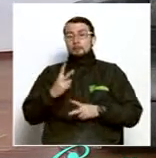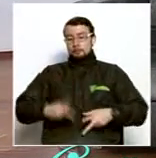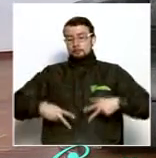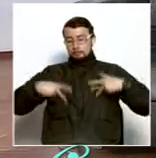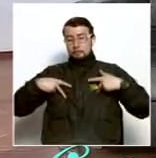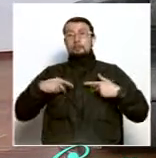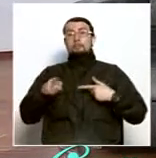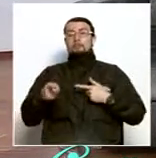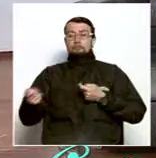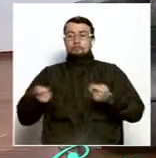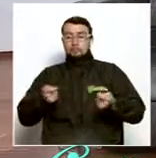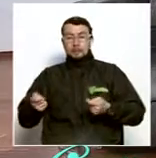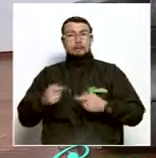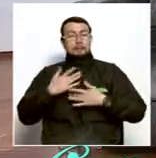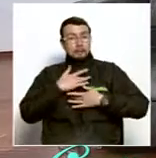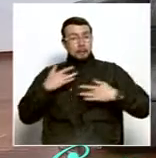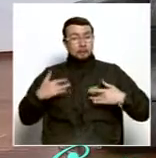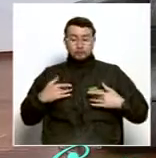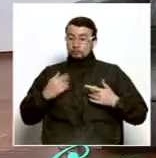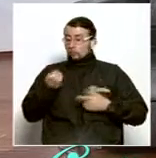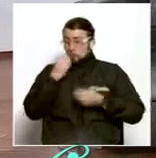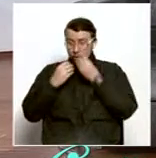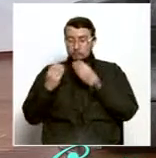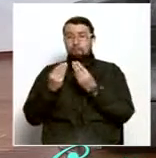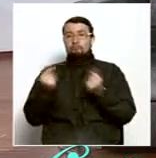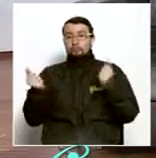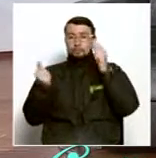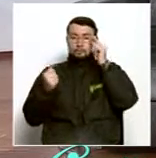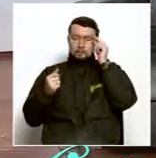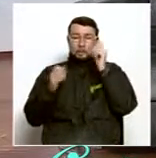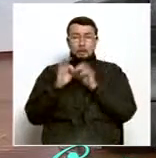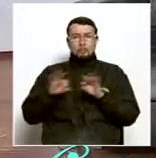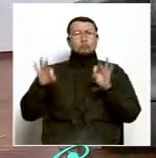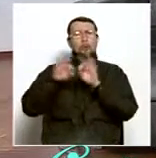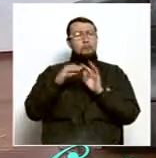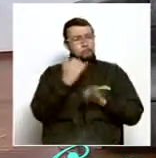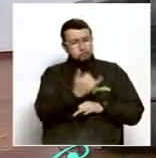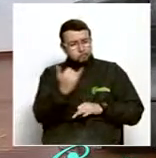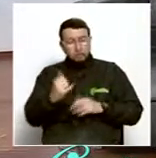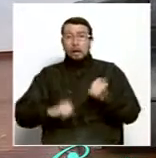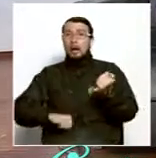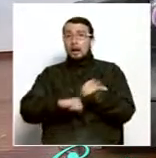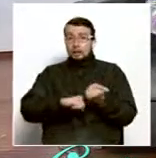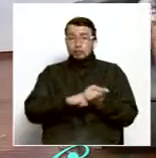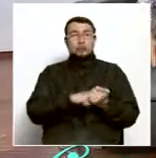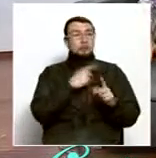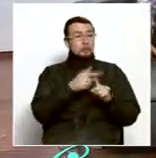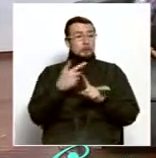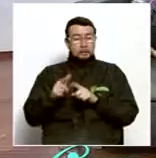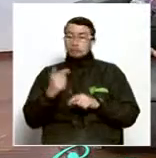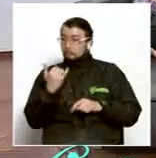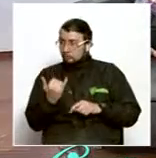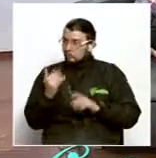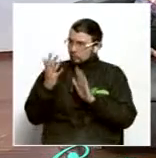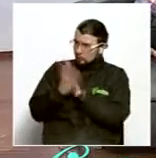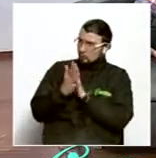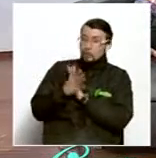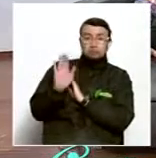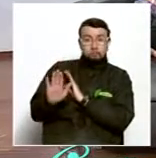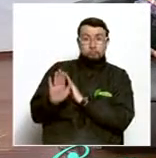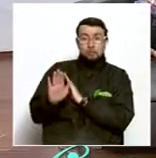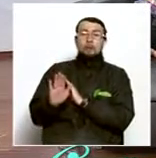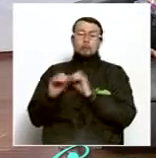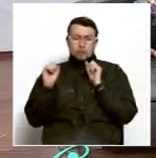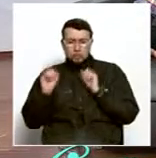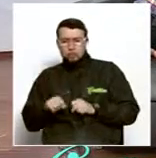soberanía alimentaria. Entonces por eso es muy importante apoyar estos espacios y más allá, como usted lo decía, doctor, también poder